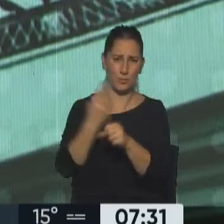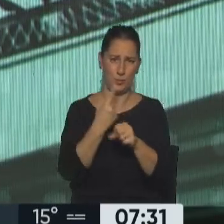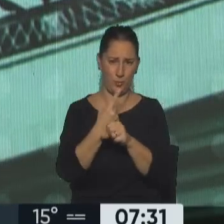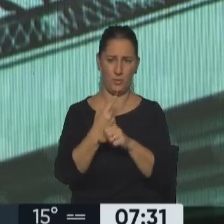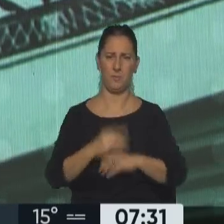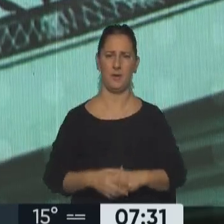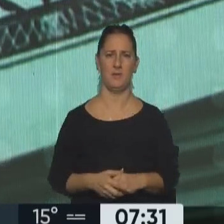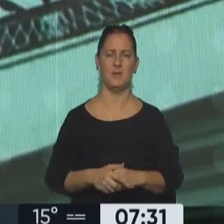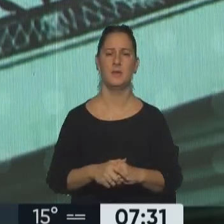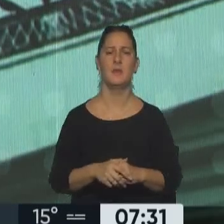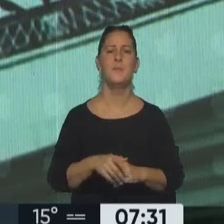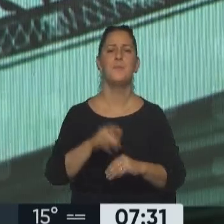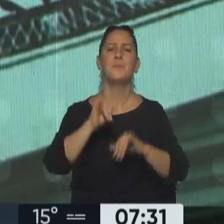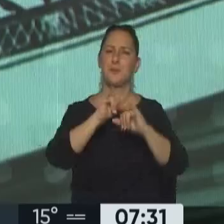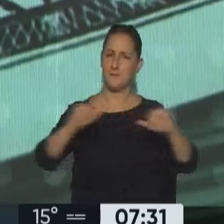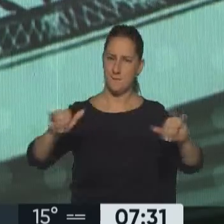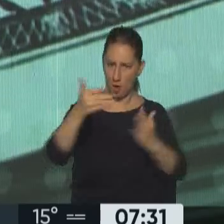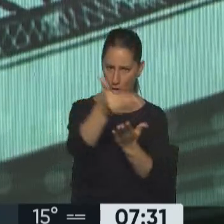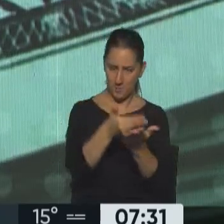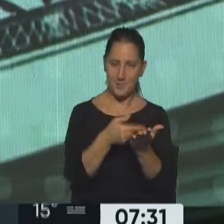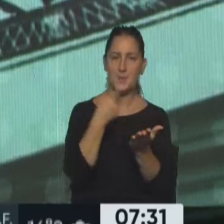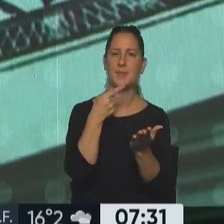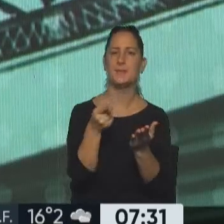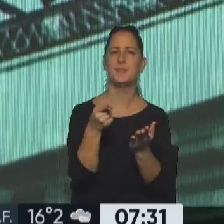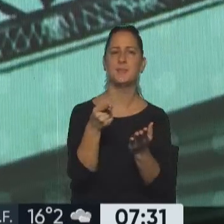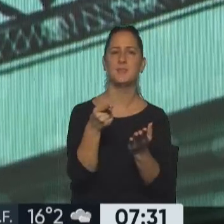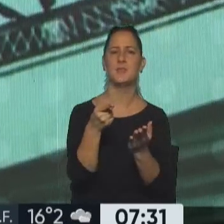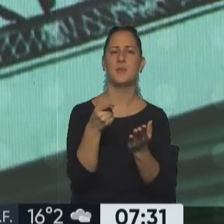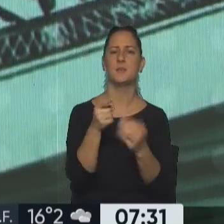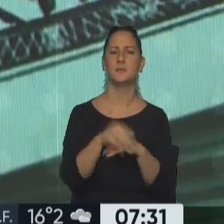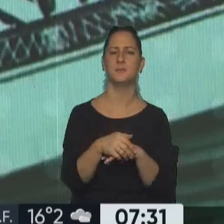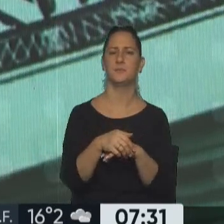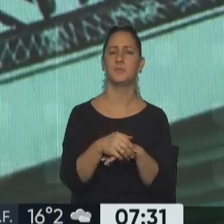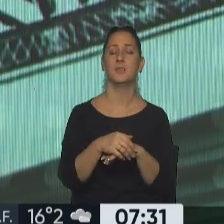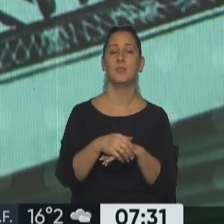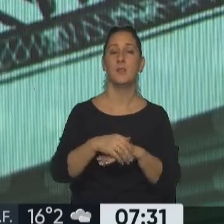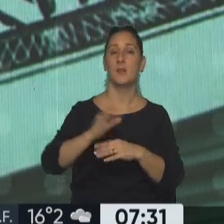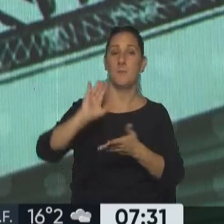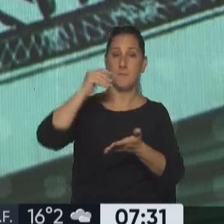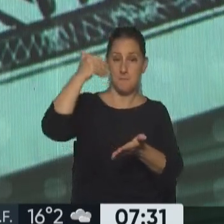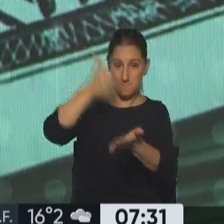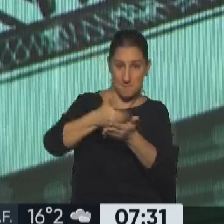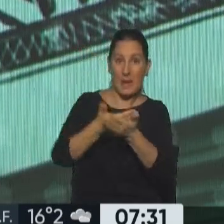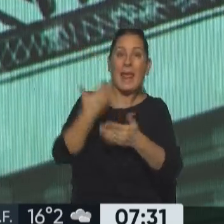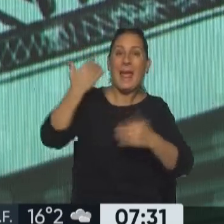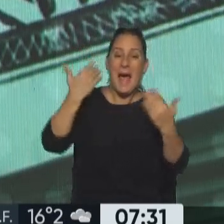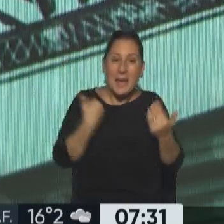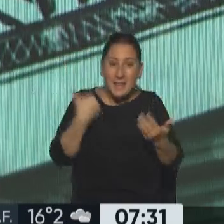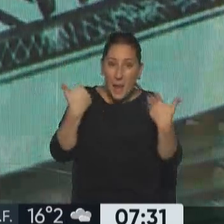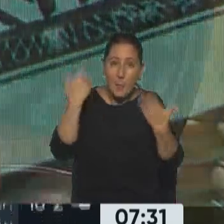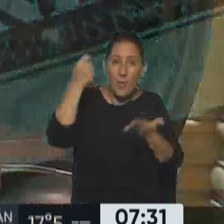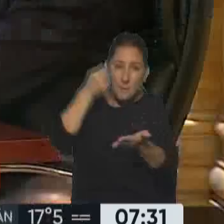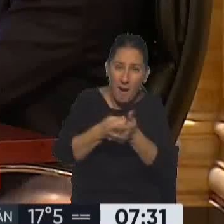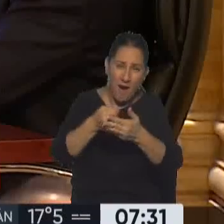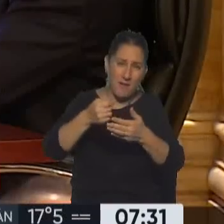cerrar respecto de este informe. Yo te decía, el monto que sobrepasaron en 127 veces el límite de endeudamiento con el